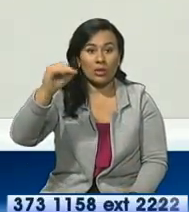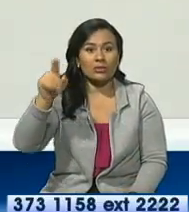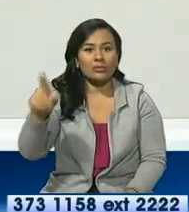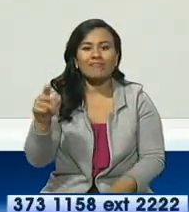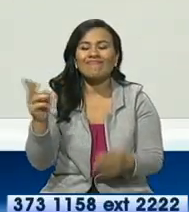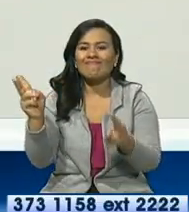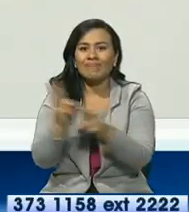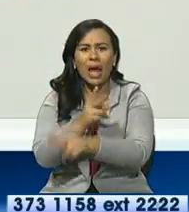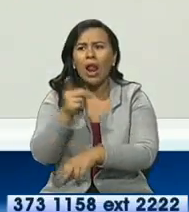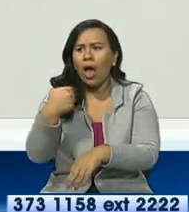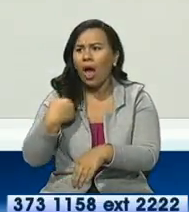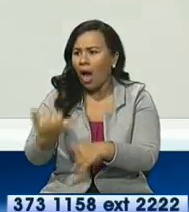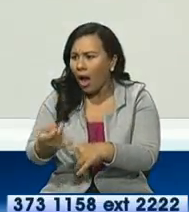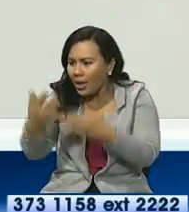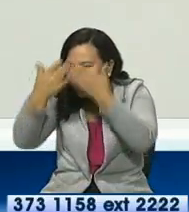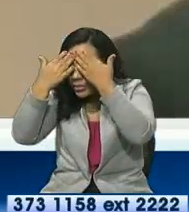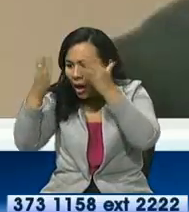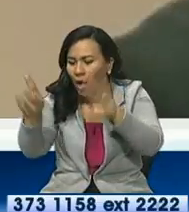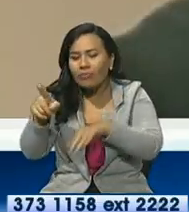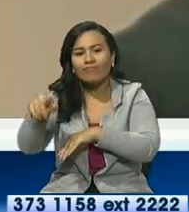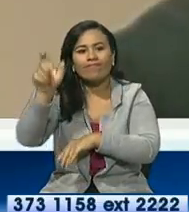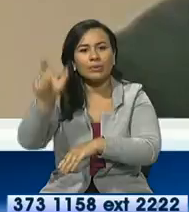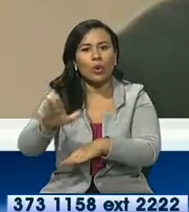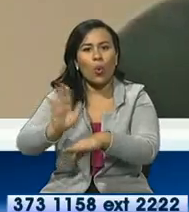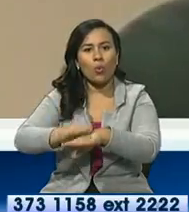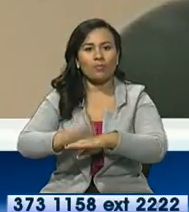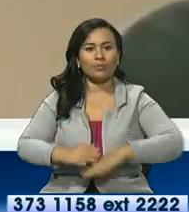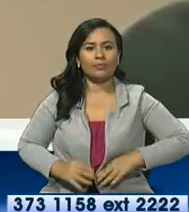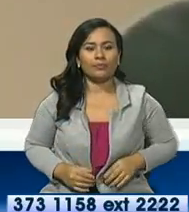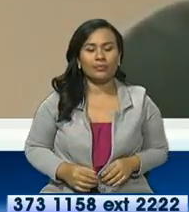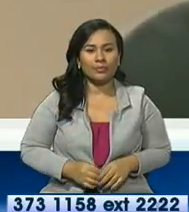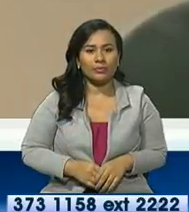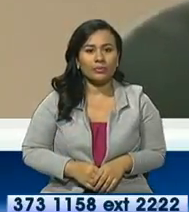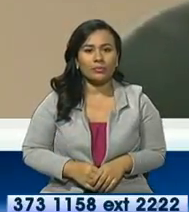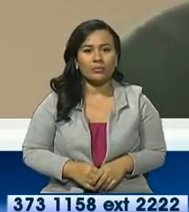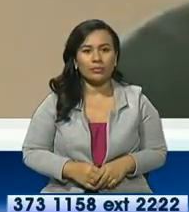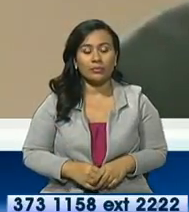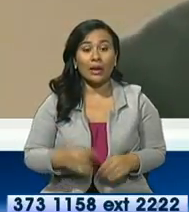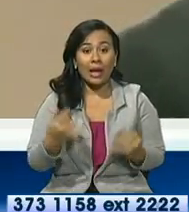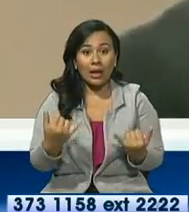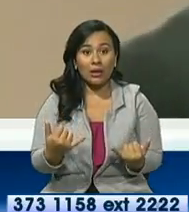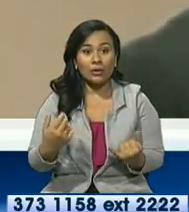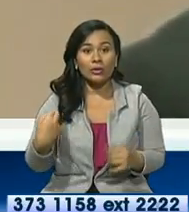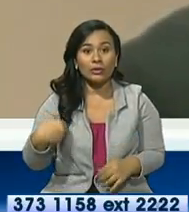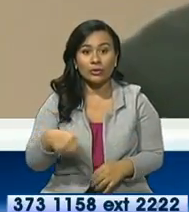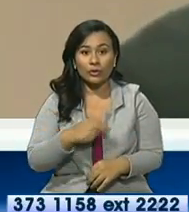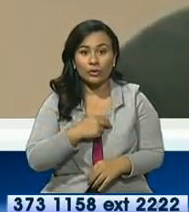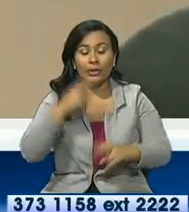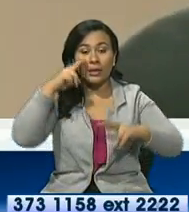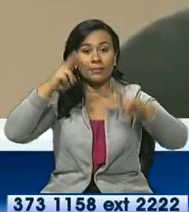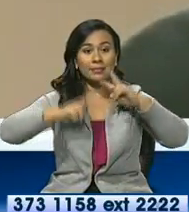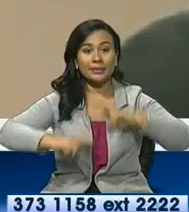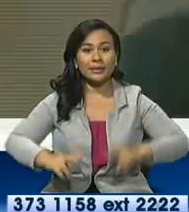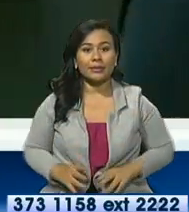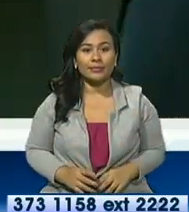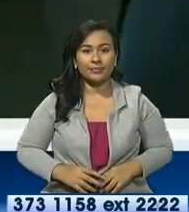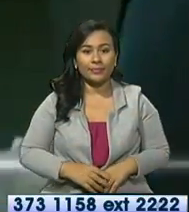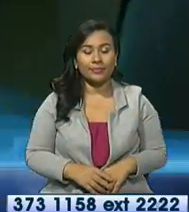que tendrían con el ex guerrillero. En este momento estamos realizando cuáles son las relaciones de